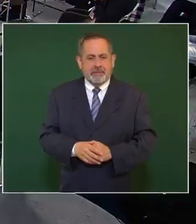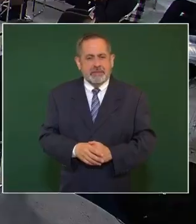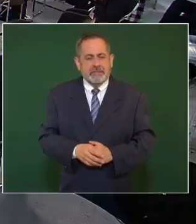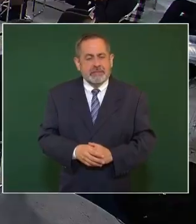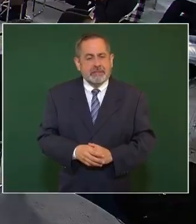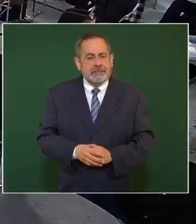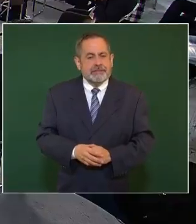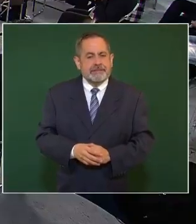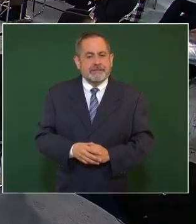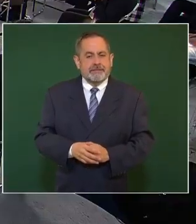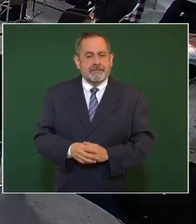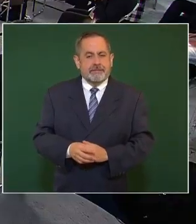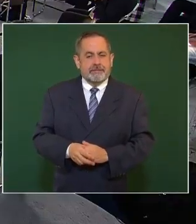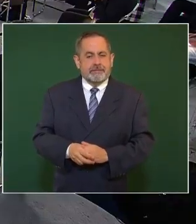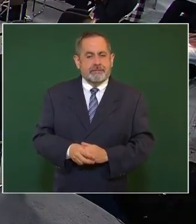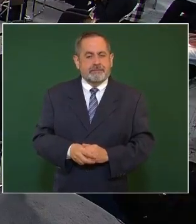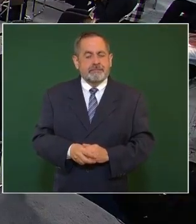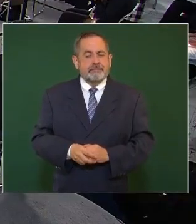quisiera